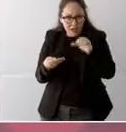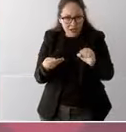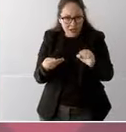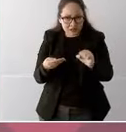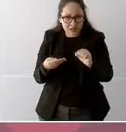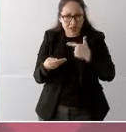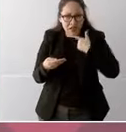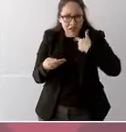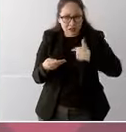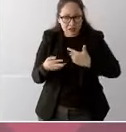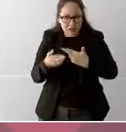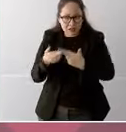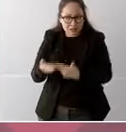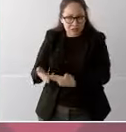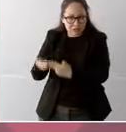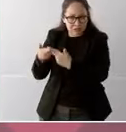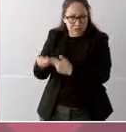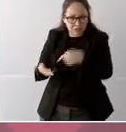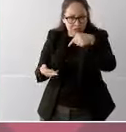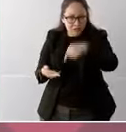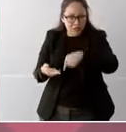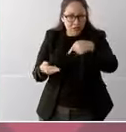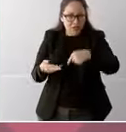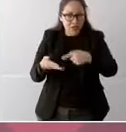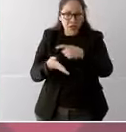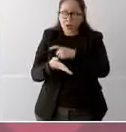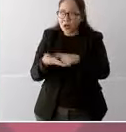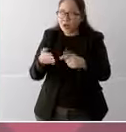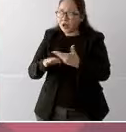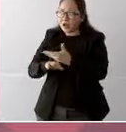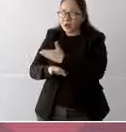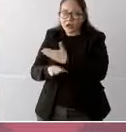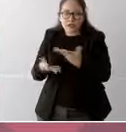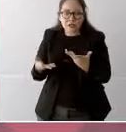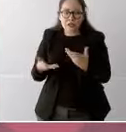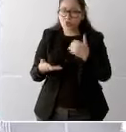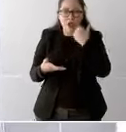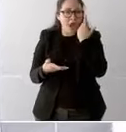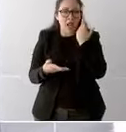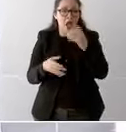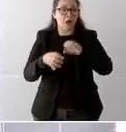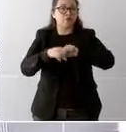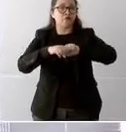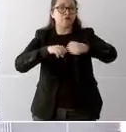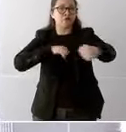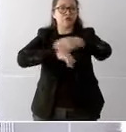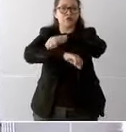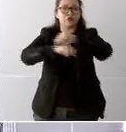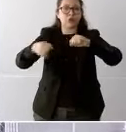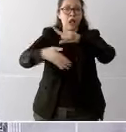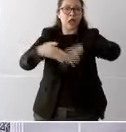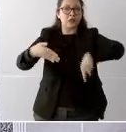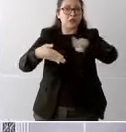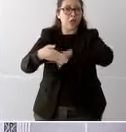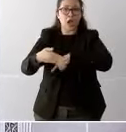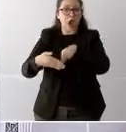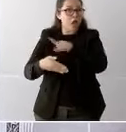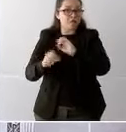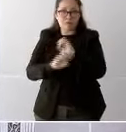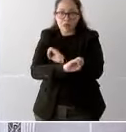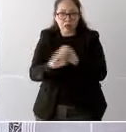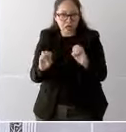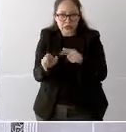y no se quisieron romper los contratos, incumplir los contratos. Lo que